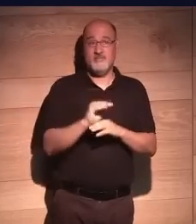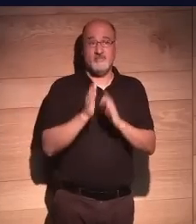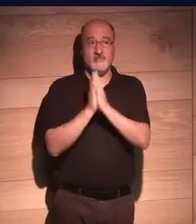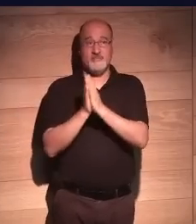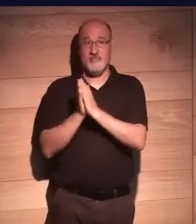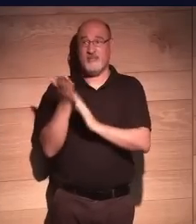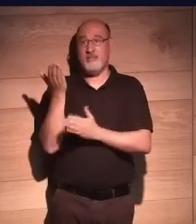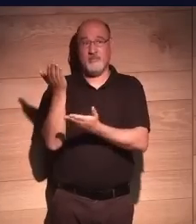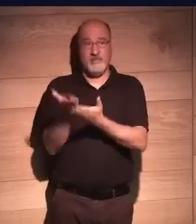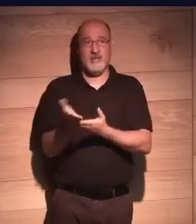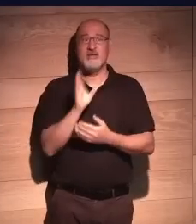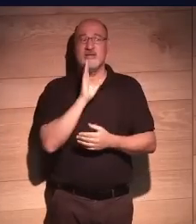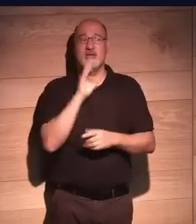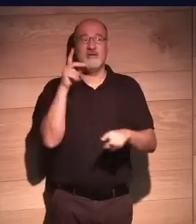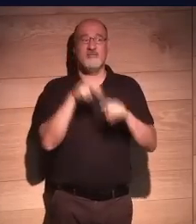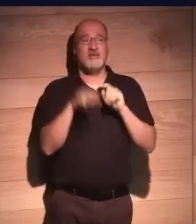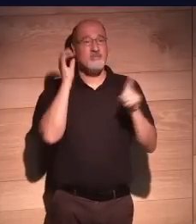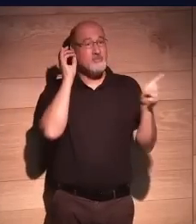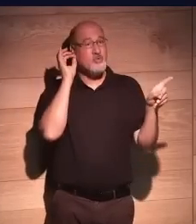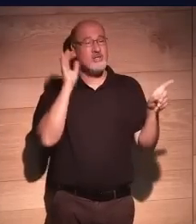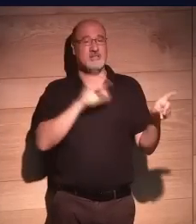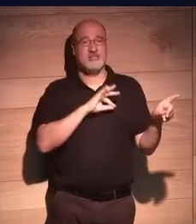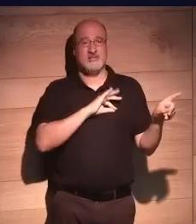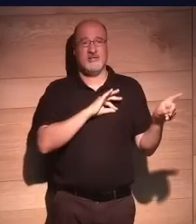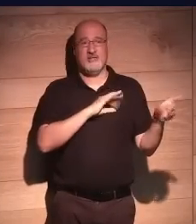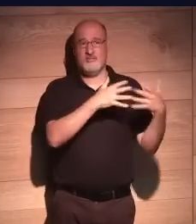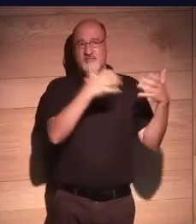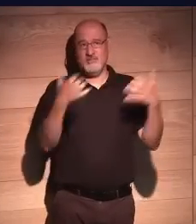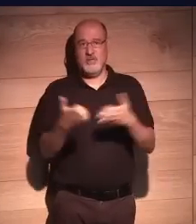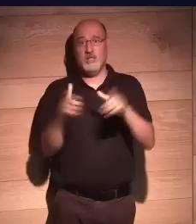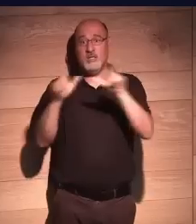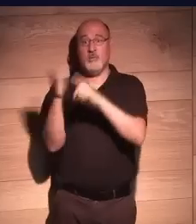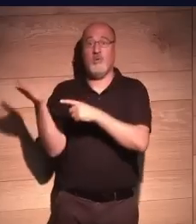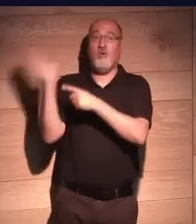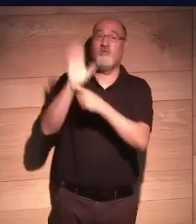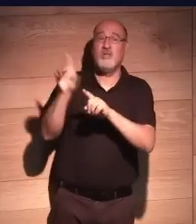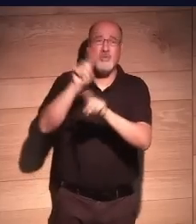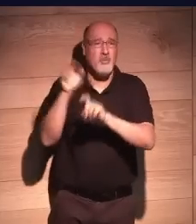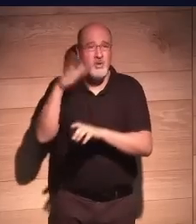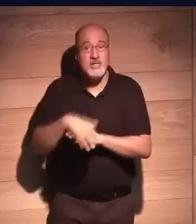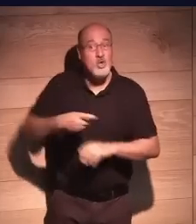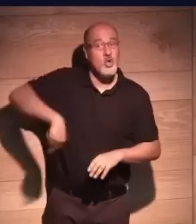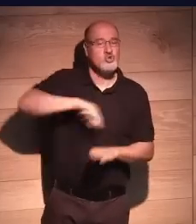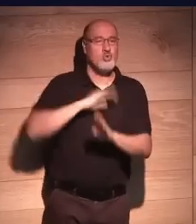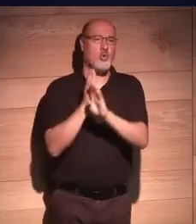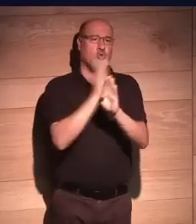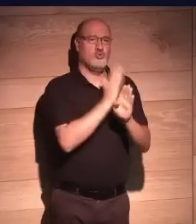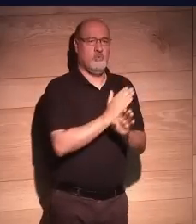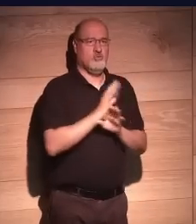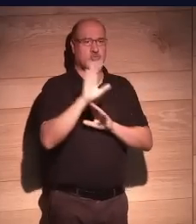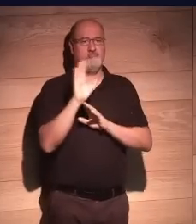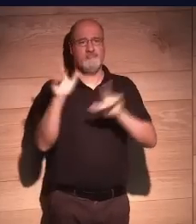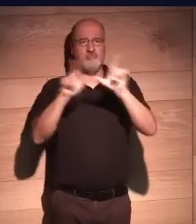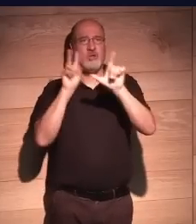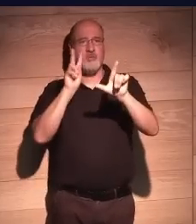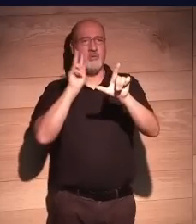evitar exactamente lo que decía esta señora, ¿no? Es decir, el problema no es lo que ofrece la tele, el problema es lo que consumimos nosotros, ¿no? Es la sociedad en